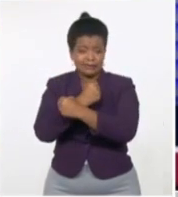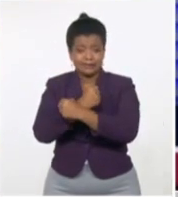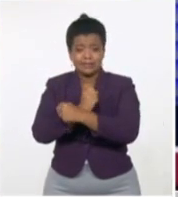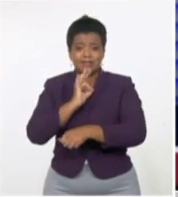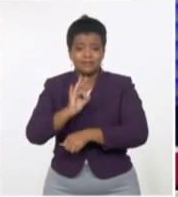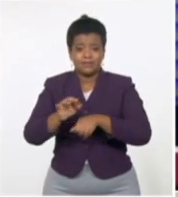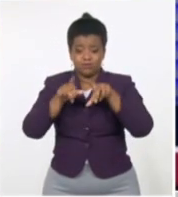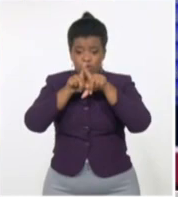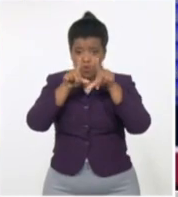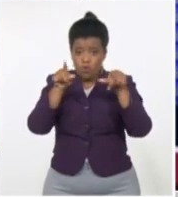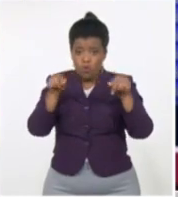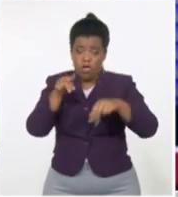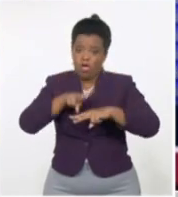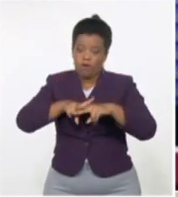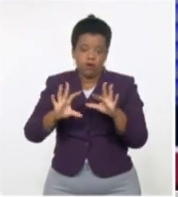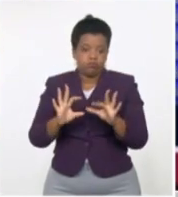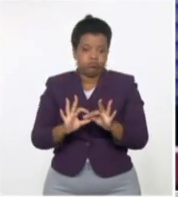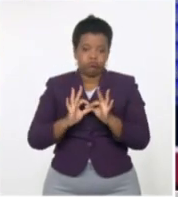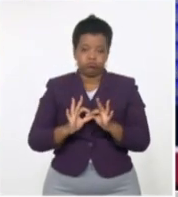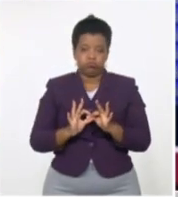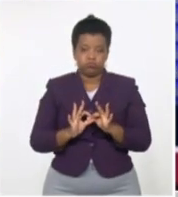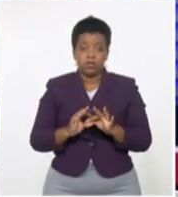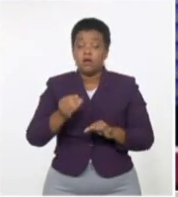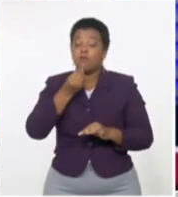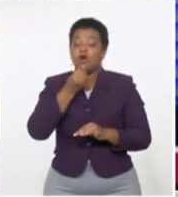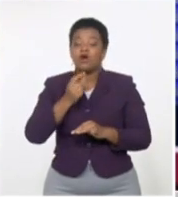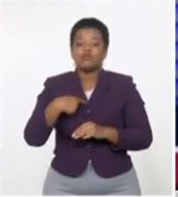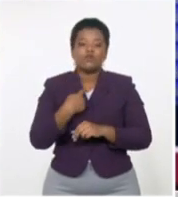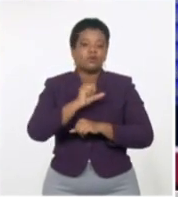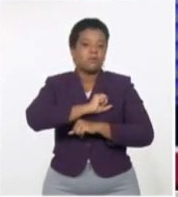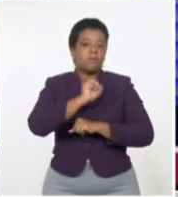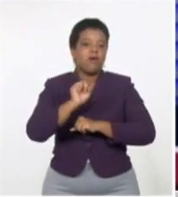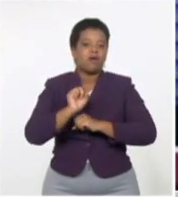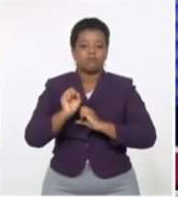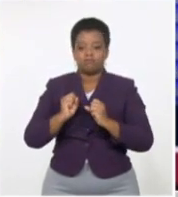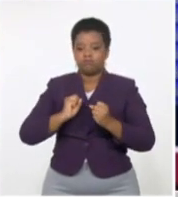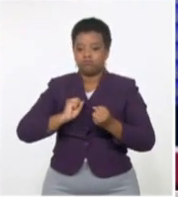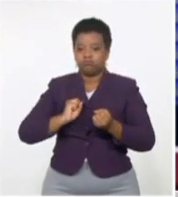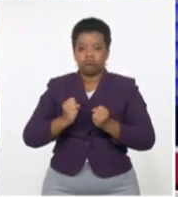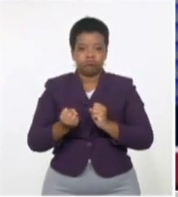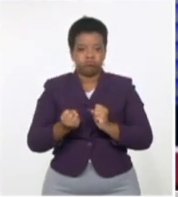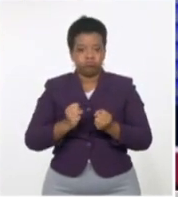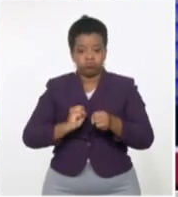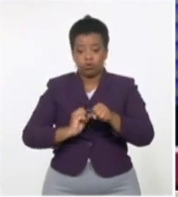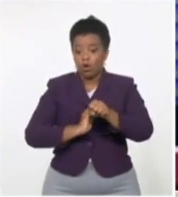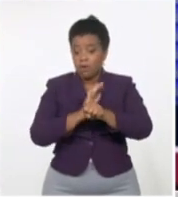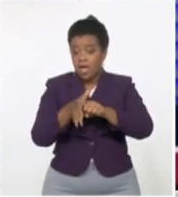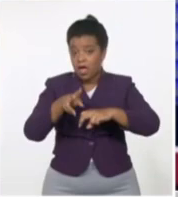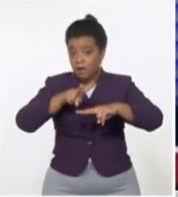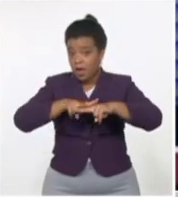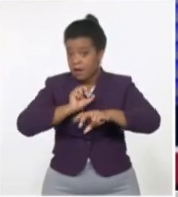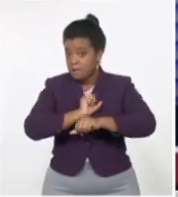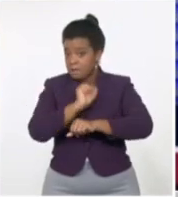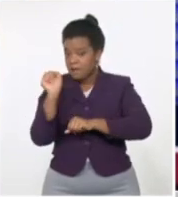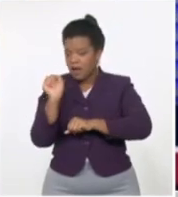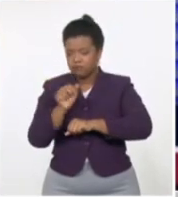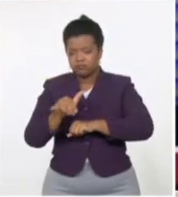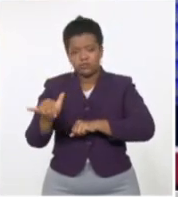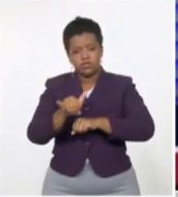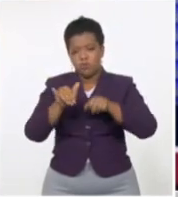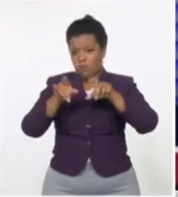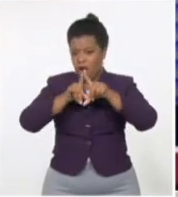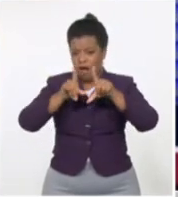del país. Yo creo que si logramos controlar la enfermedad en La Habana, estamos logrando